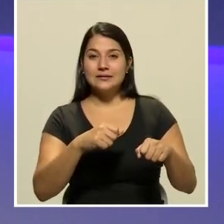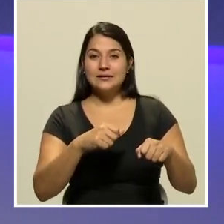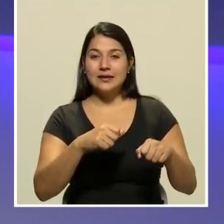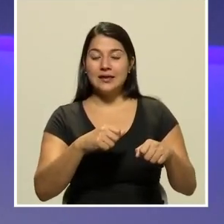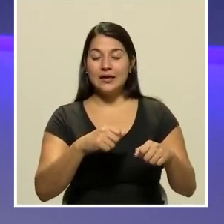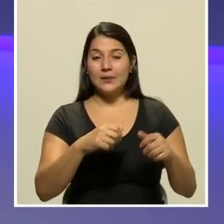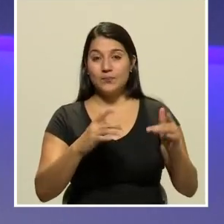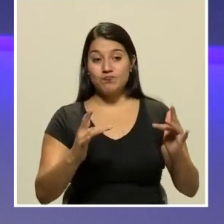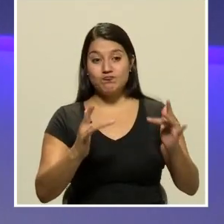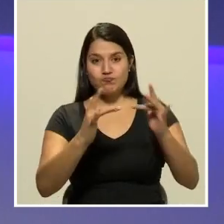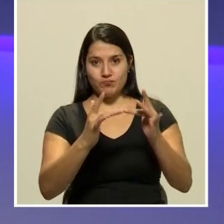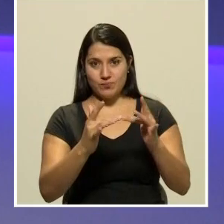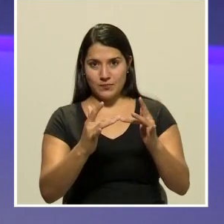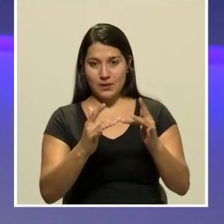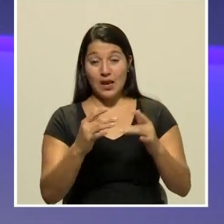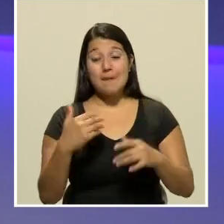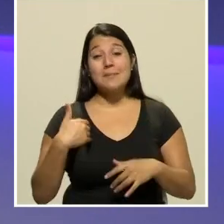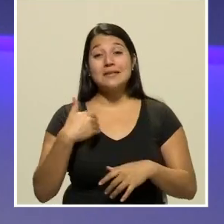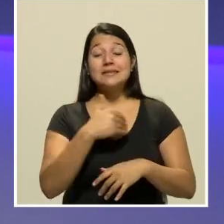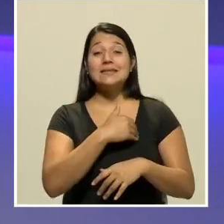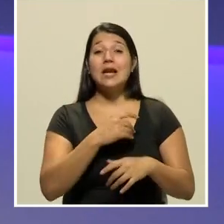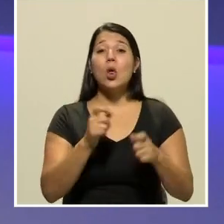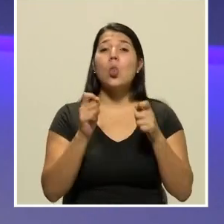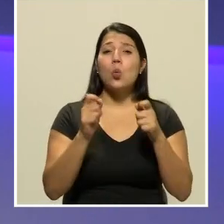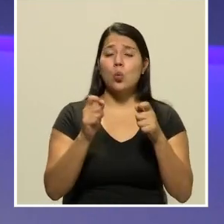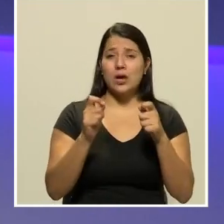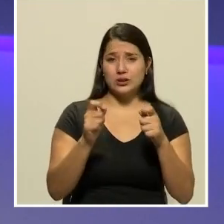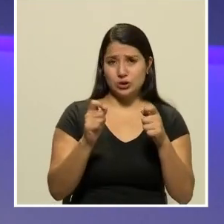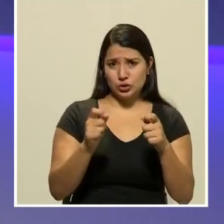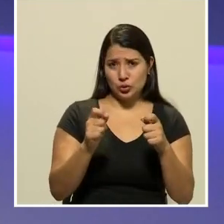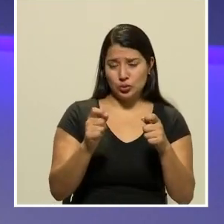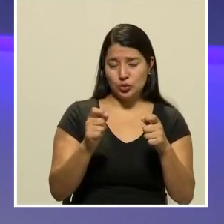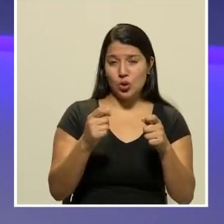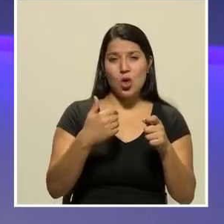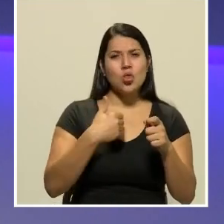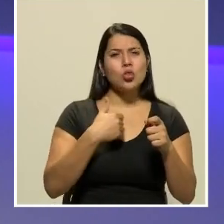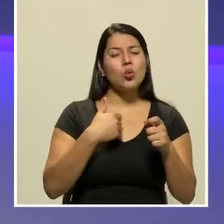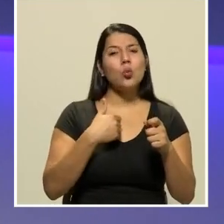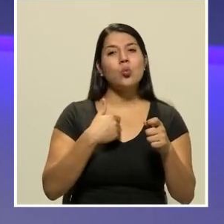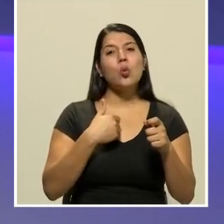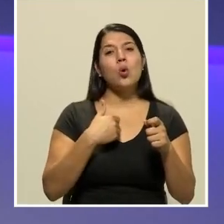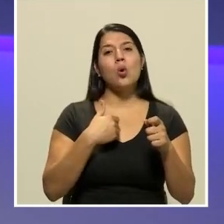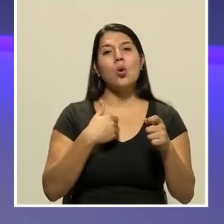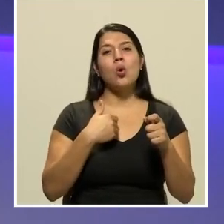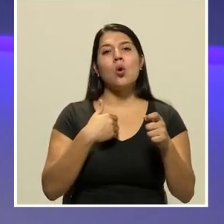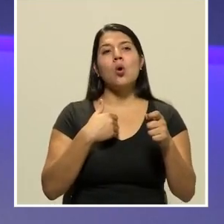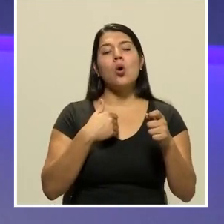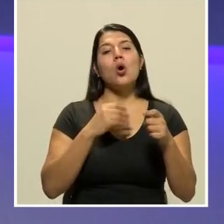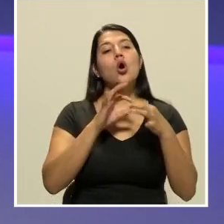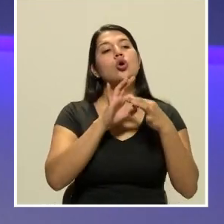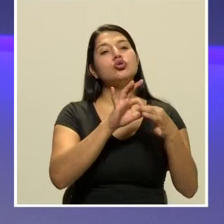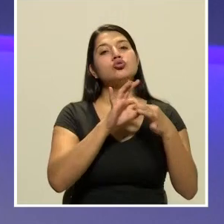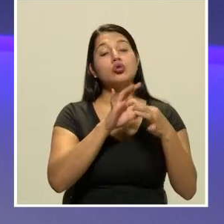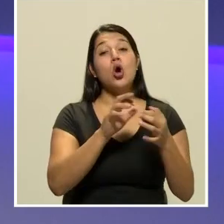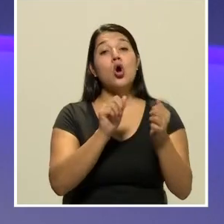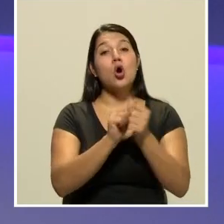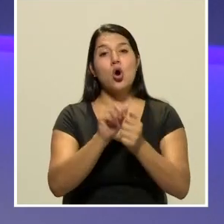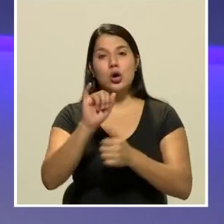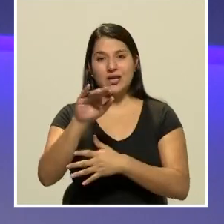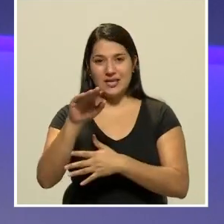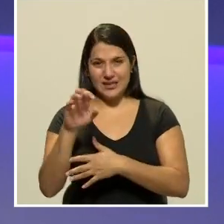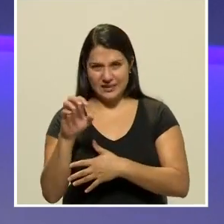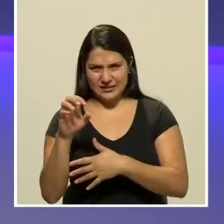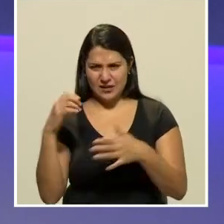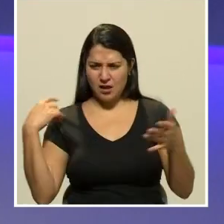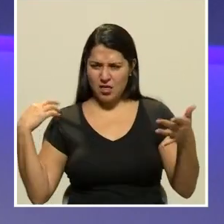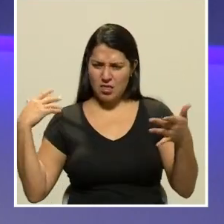tenido una larga relación, había tenido una larga relación con el ICE como proveedor de Internet,